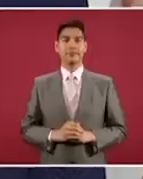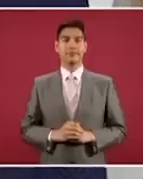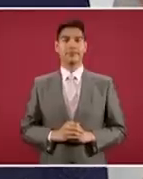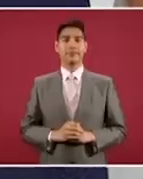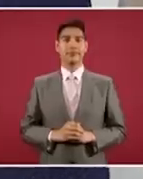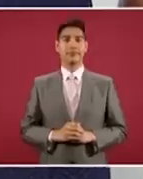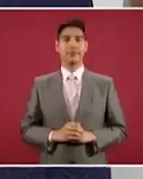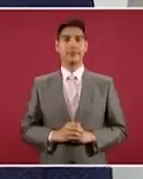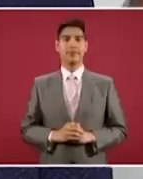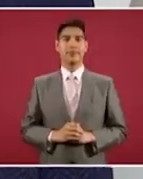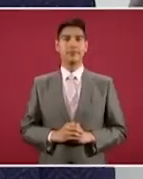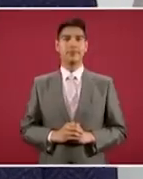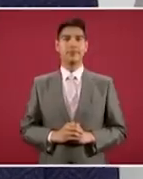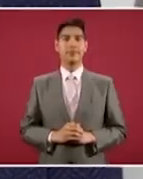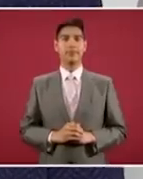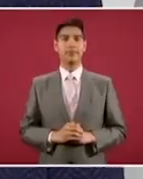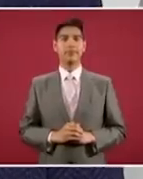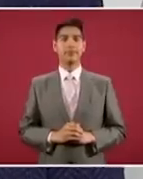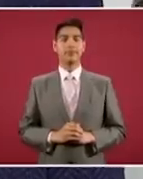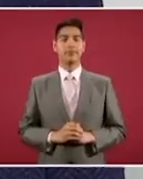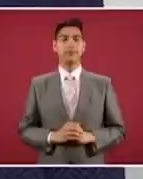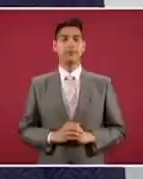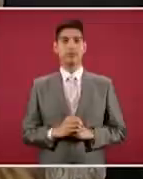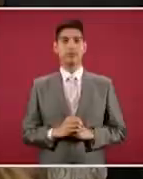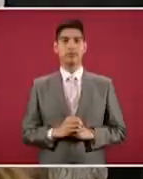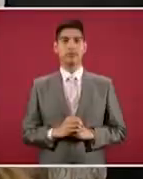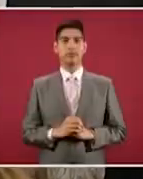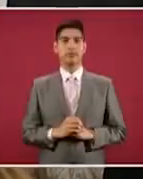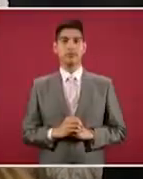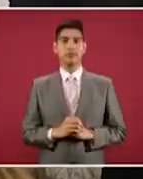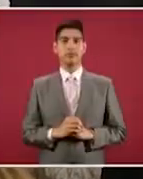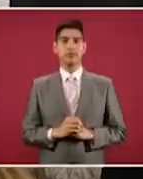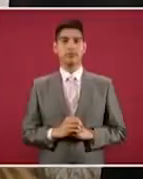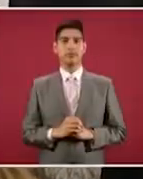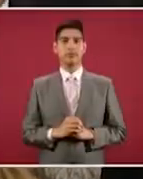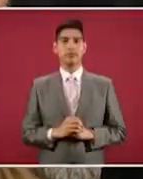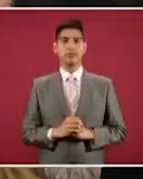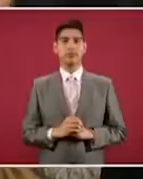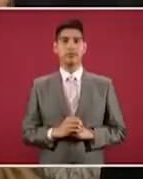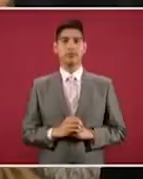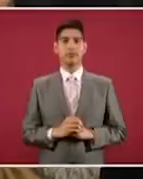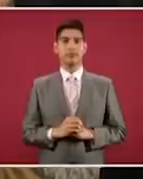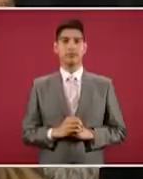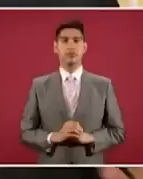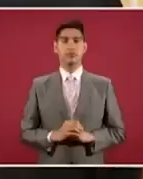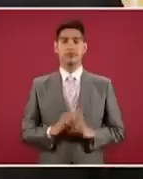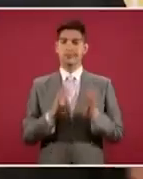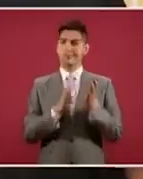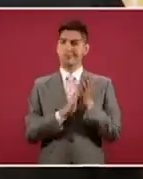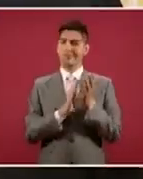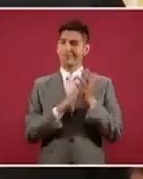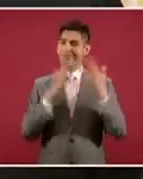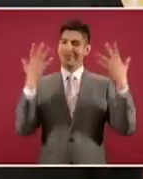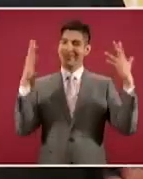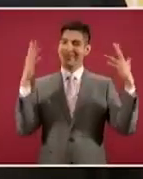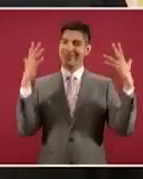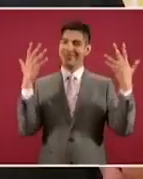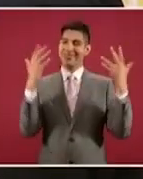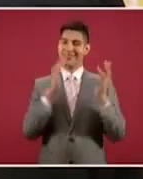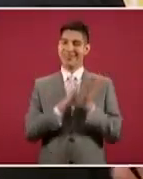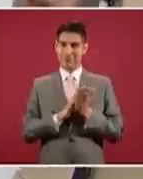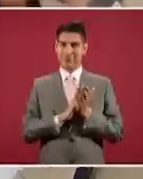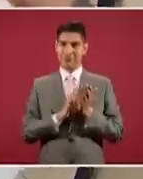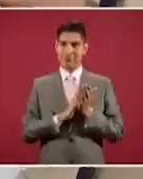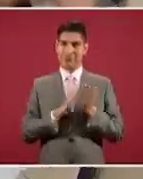premio méxico de ciencia y tecnología 2018 y los investigadores maría esperanza martínez hugo alberto barrera